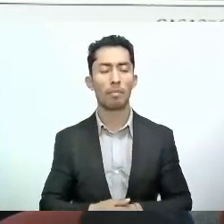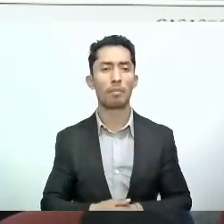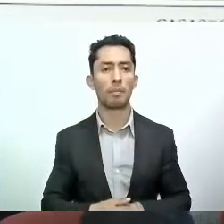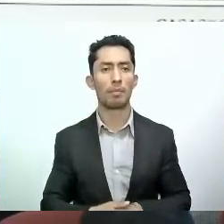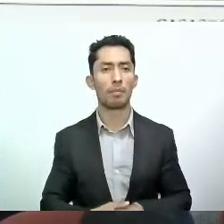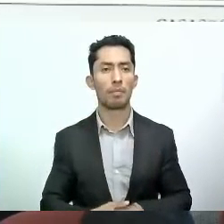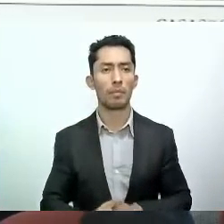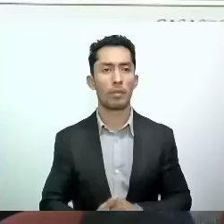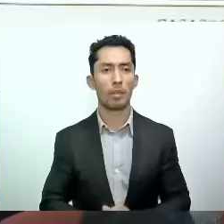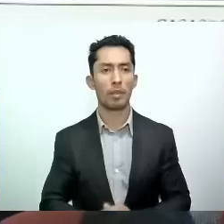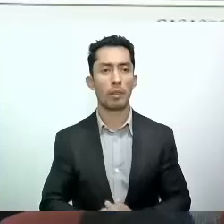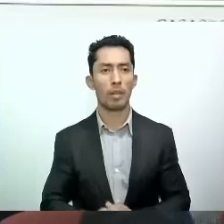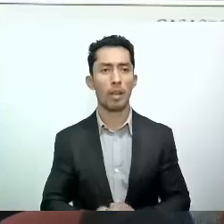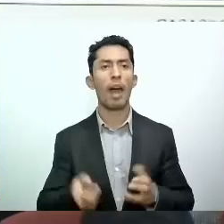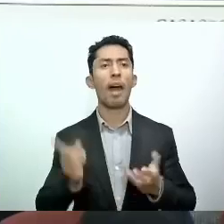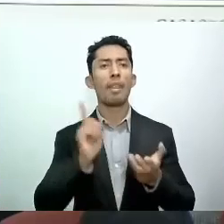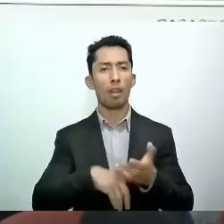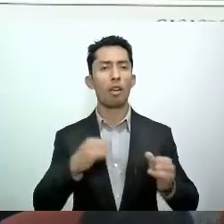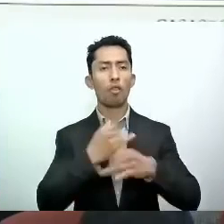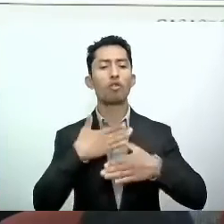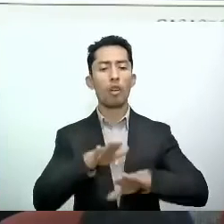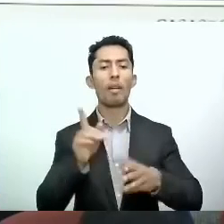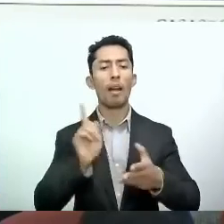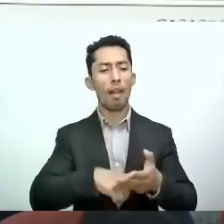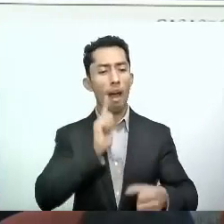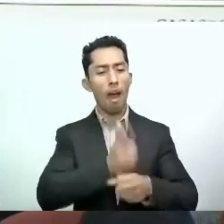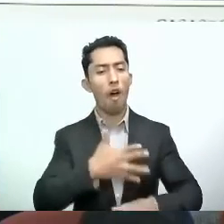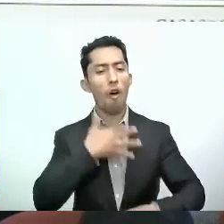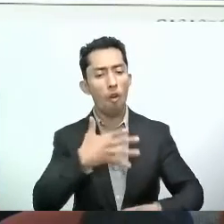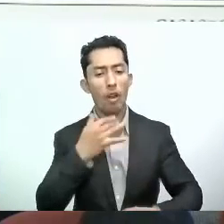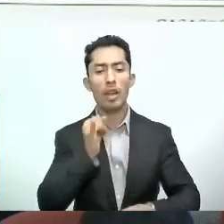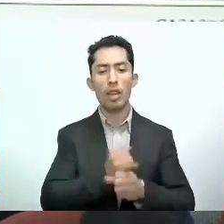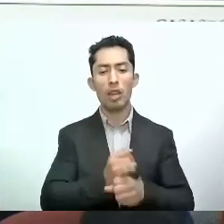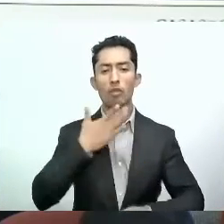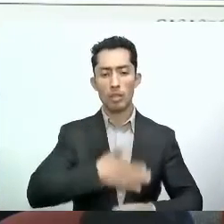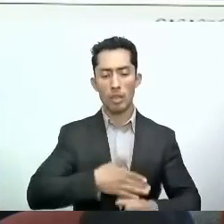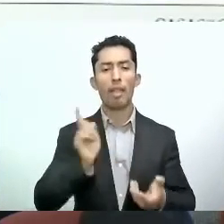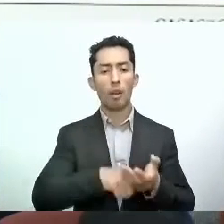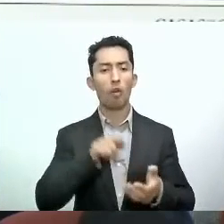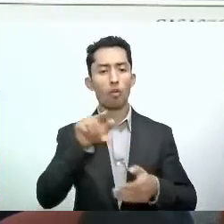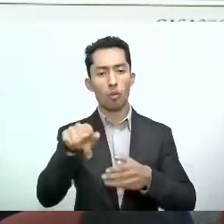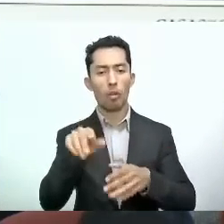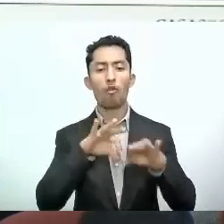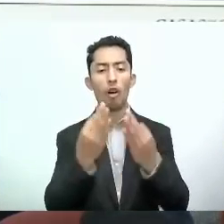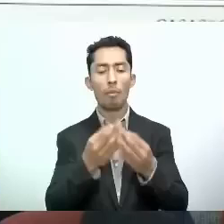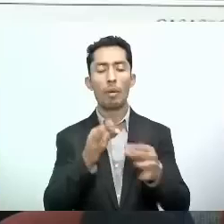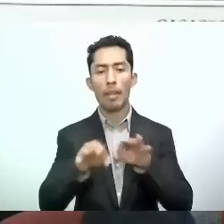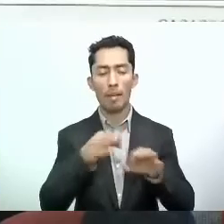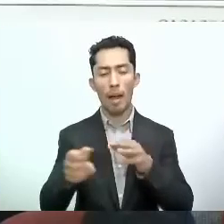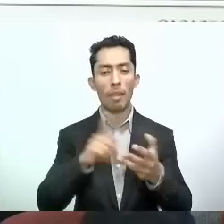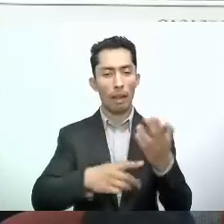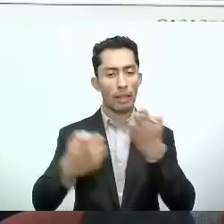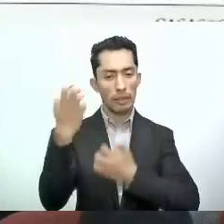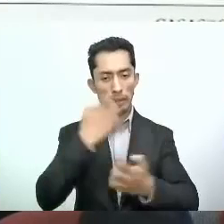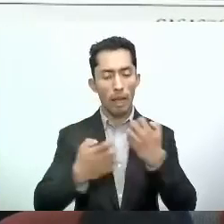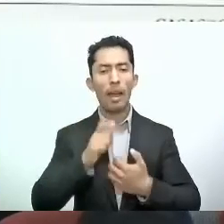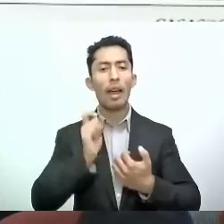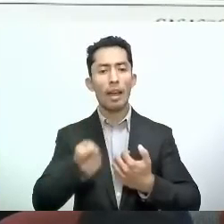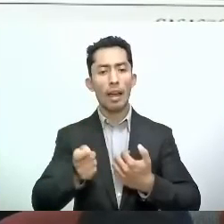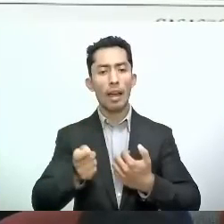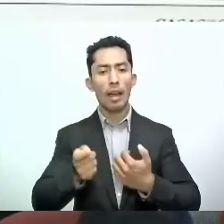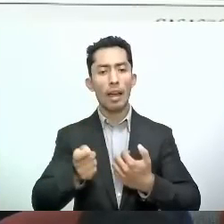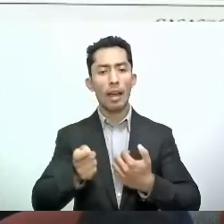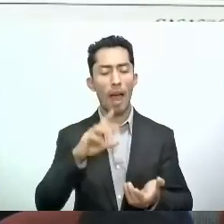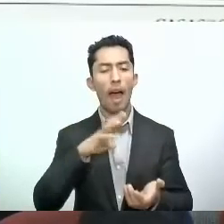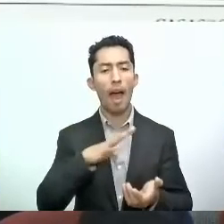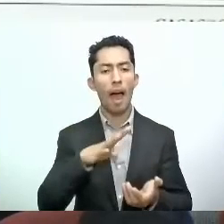los datos sobre percepción de corrupción e injusticia que trabajaron ustedes en el modelo y en el diagnóstico, ¿se tomaron solo respecto